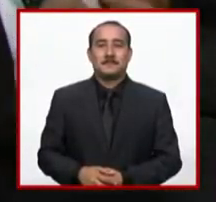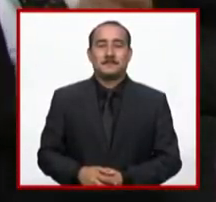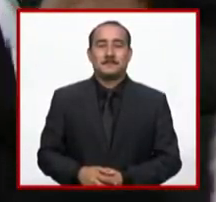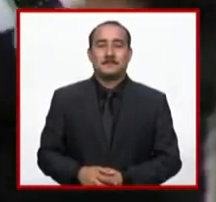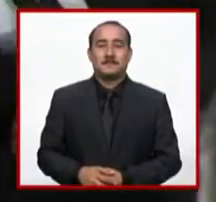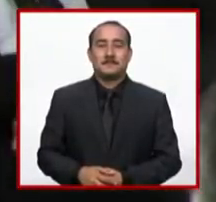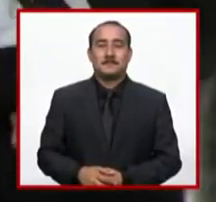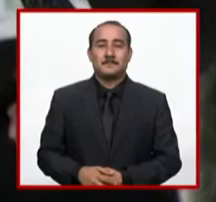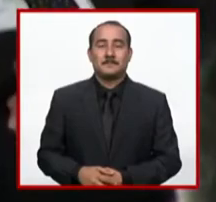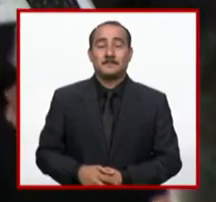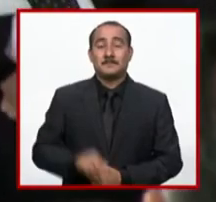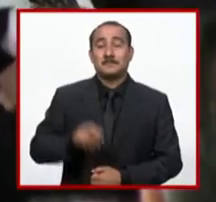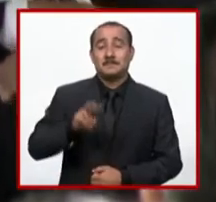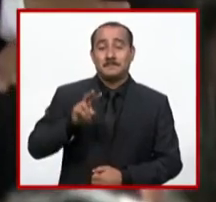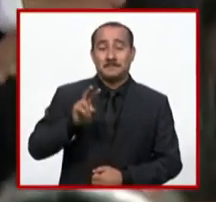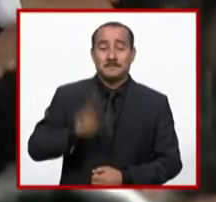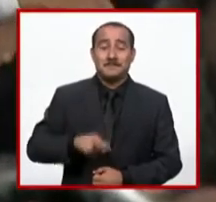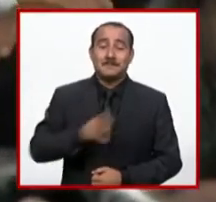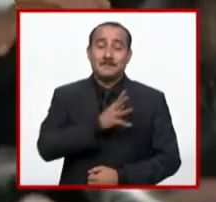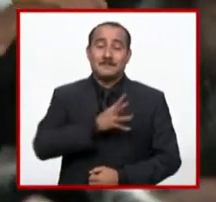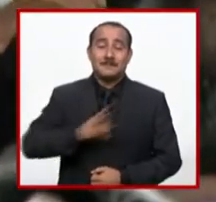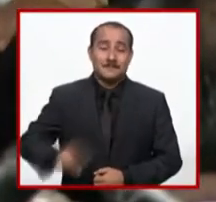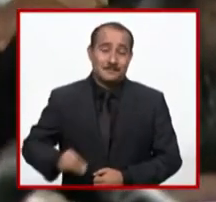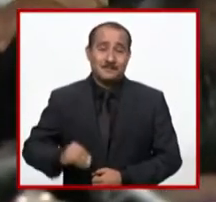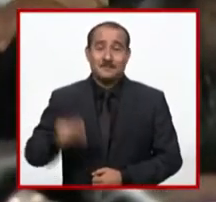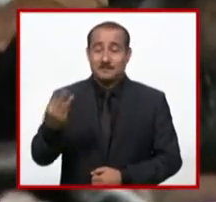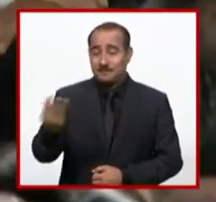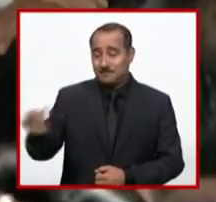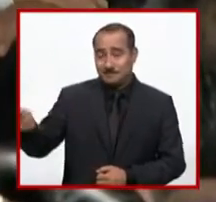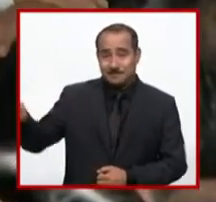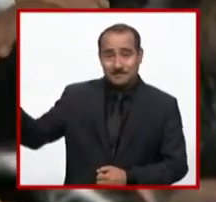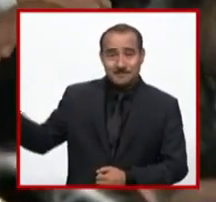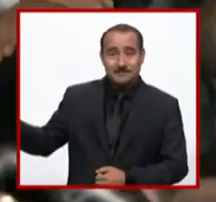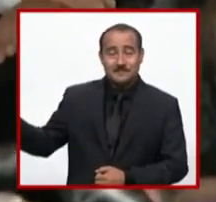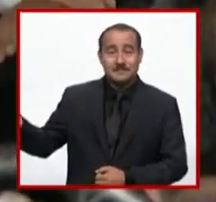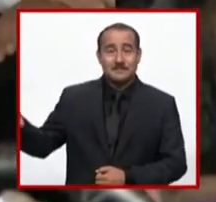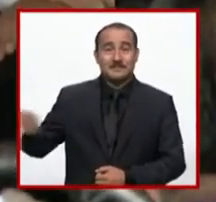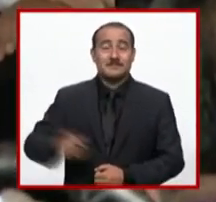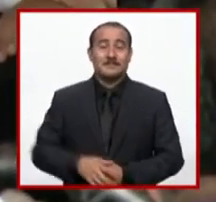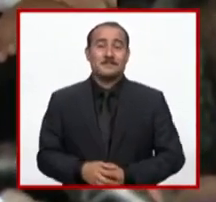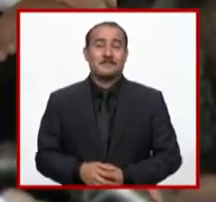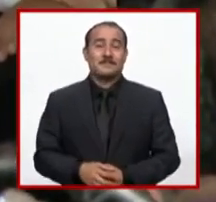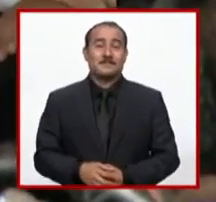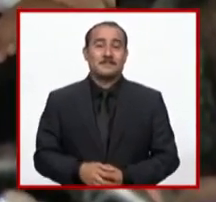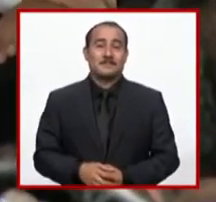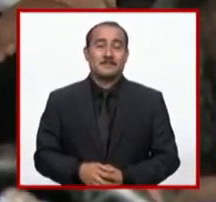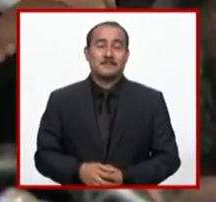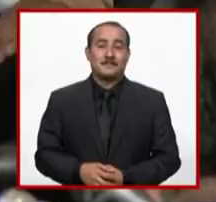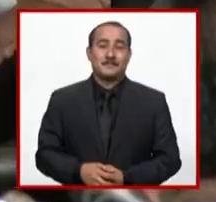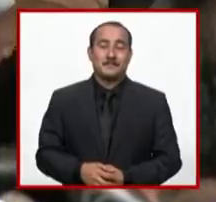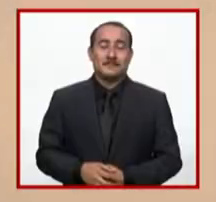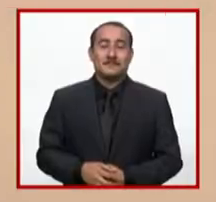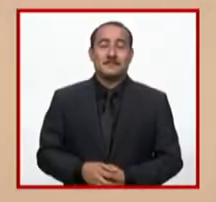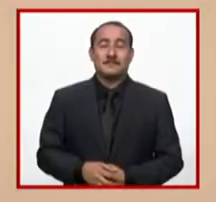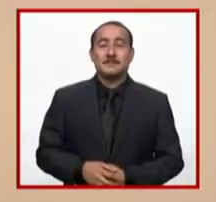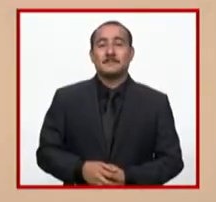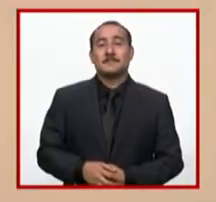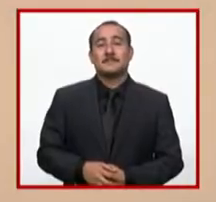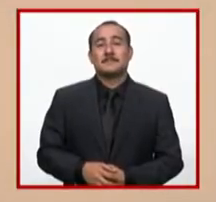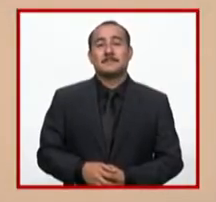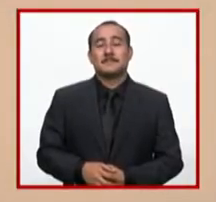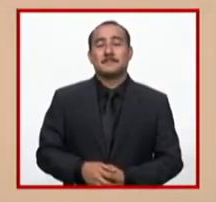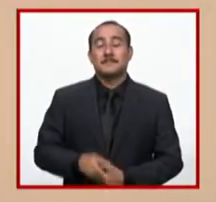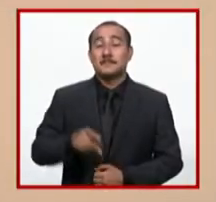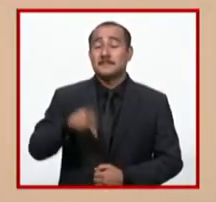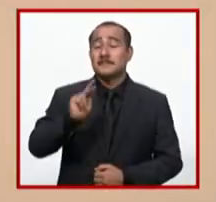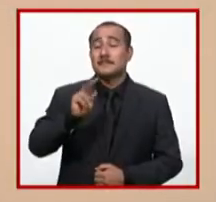Por supuesto, mis hijos, Alexa, Emilia, Alejandro e Ivetit. Pero la